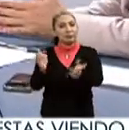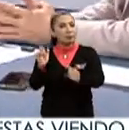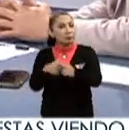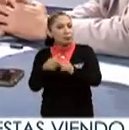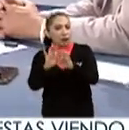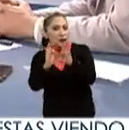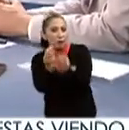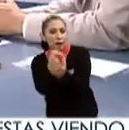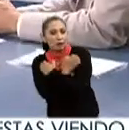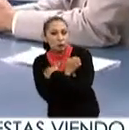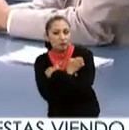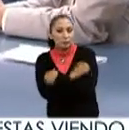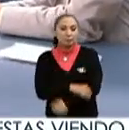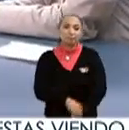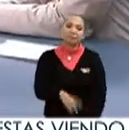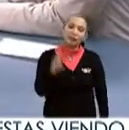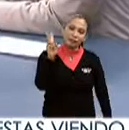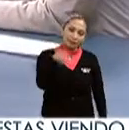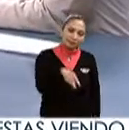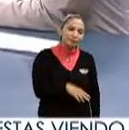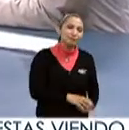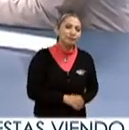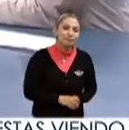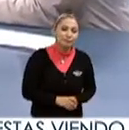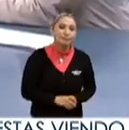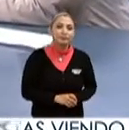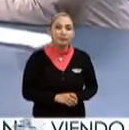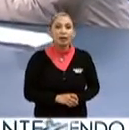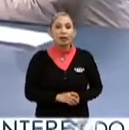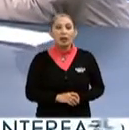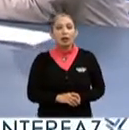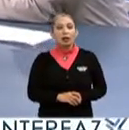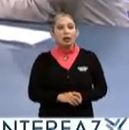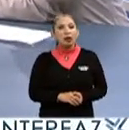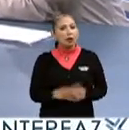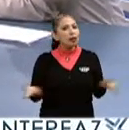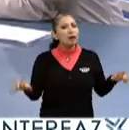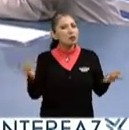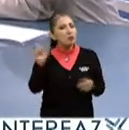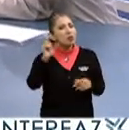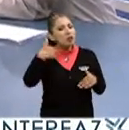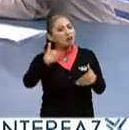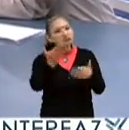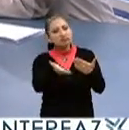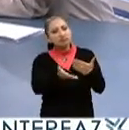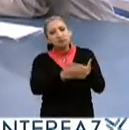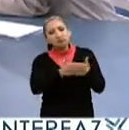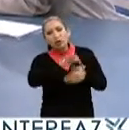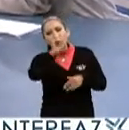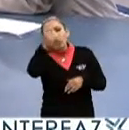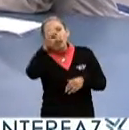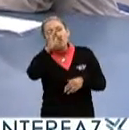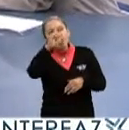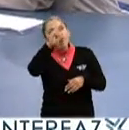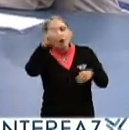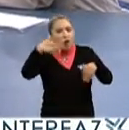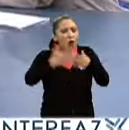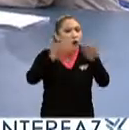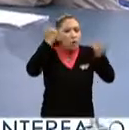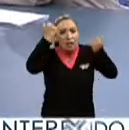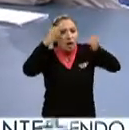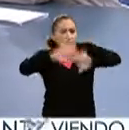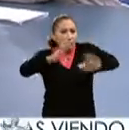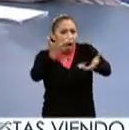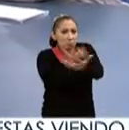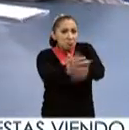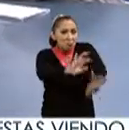alguna forma de educar? Totalmente, totalmente. ¿Cuándo van a ser el siguiente foro? ¿Cuál es la idea? ¿O